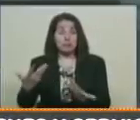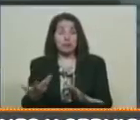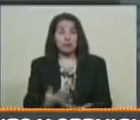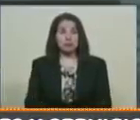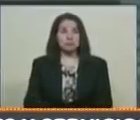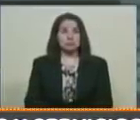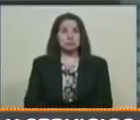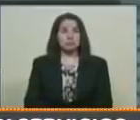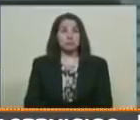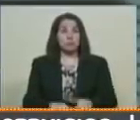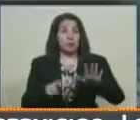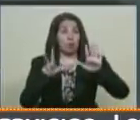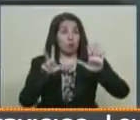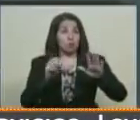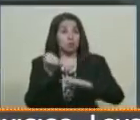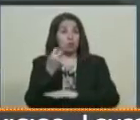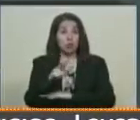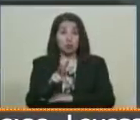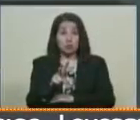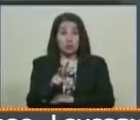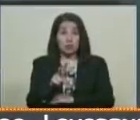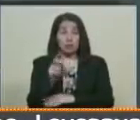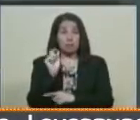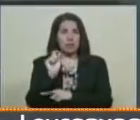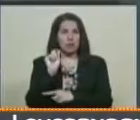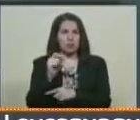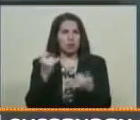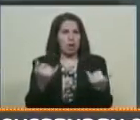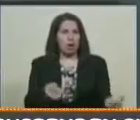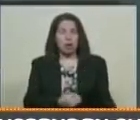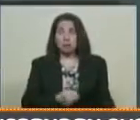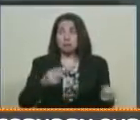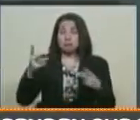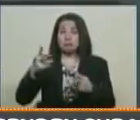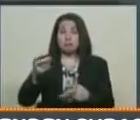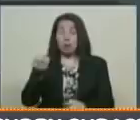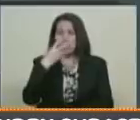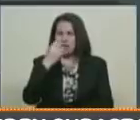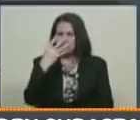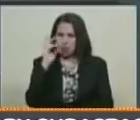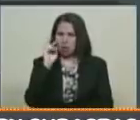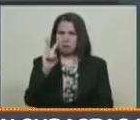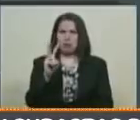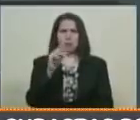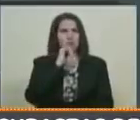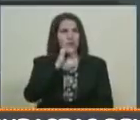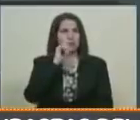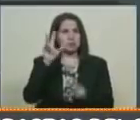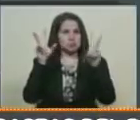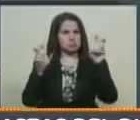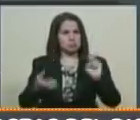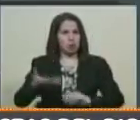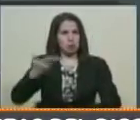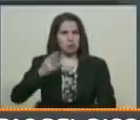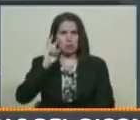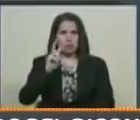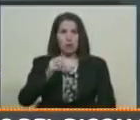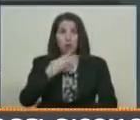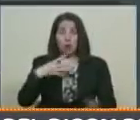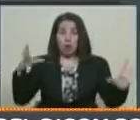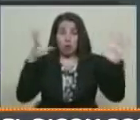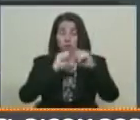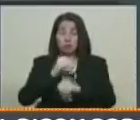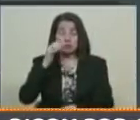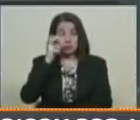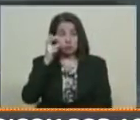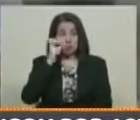Bueno, son las 8:12. De inmediato nos trasladamos al Palacio de Miraflores con Javier Nichirino. Adelante, Javier, y buenas noches. Te